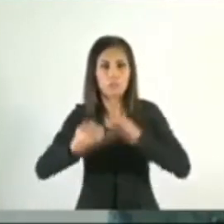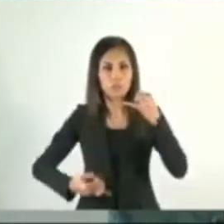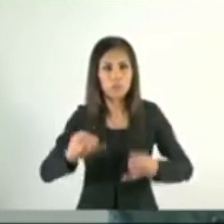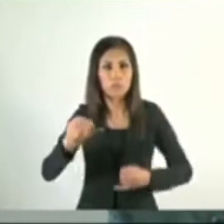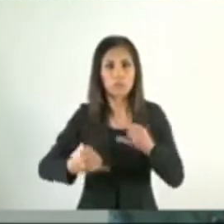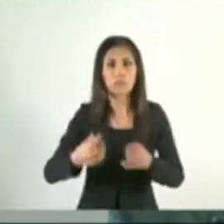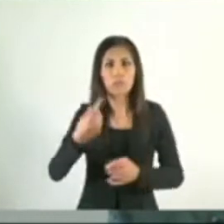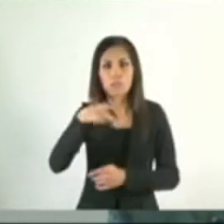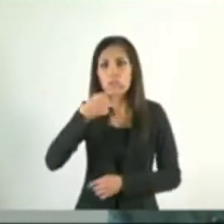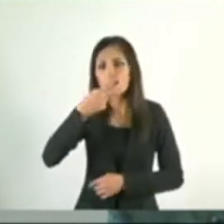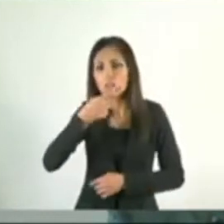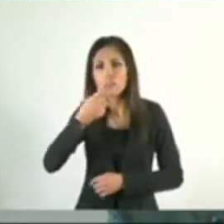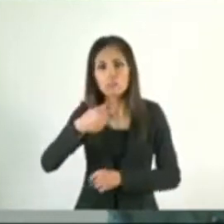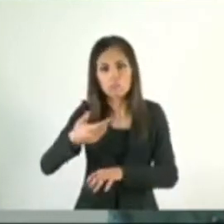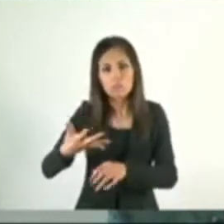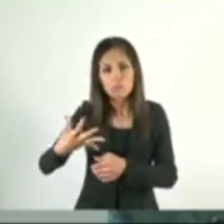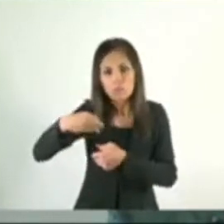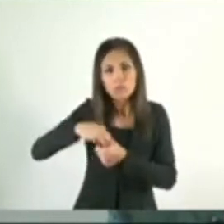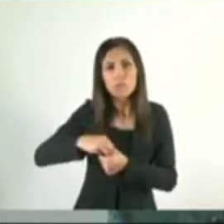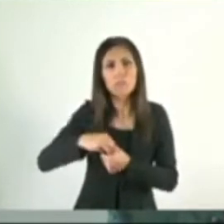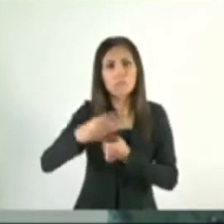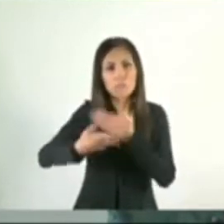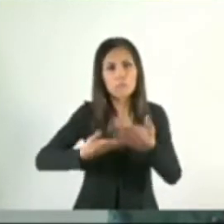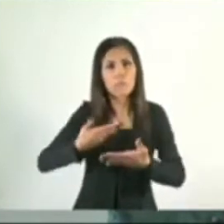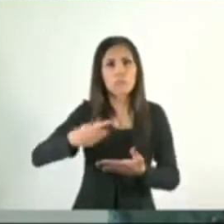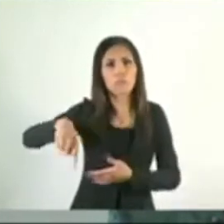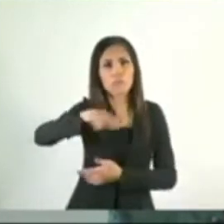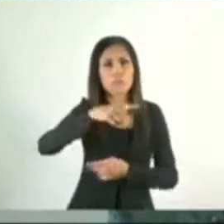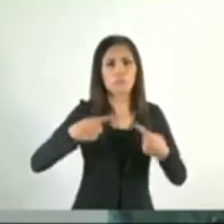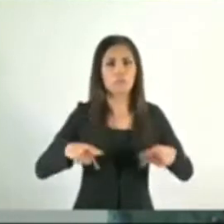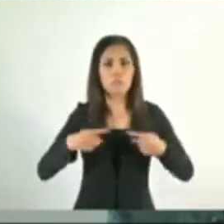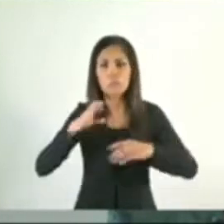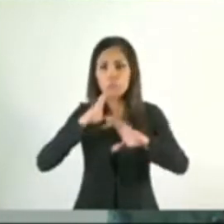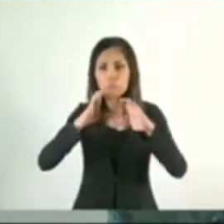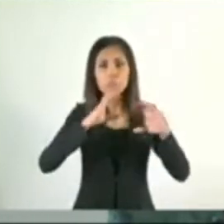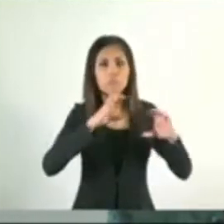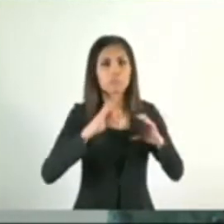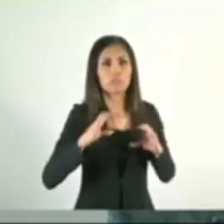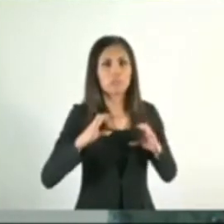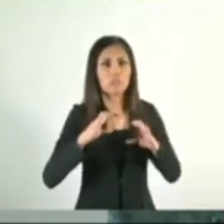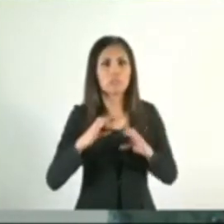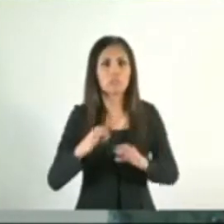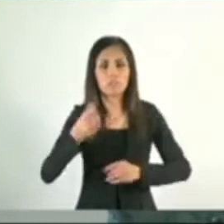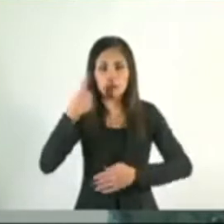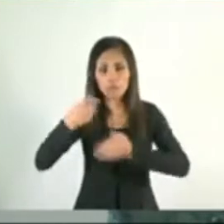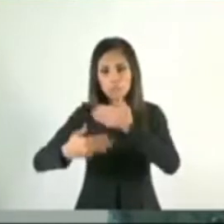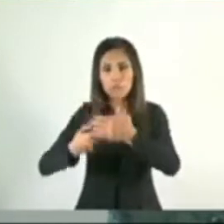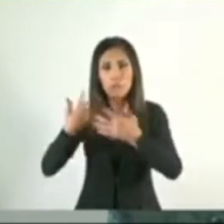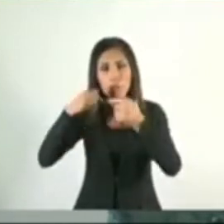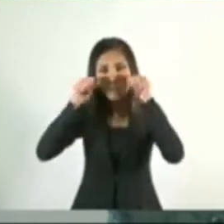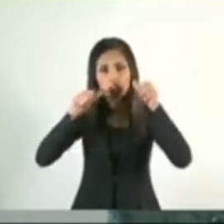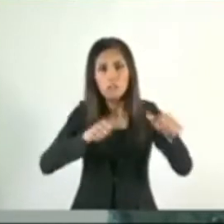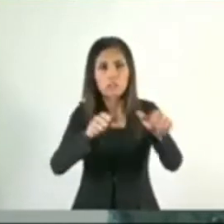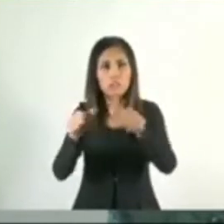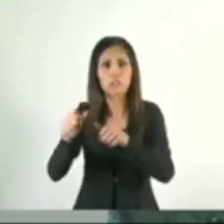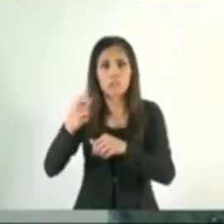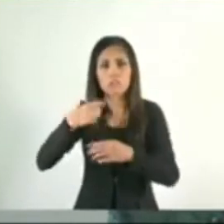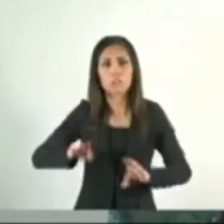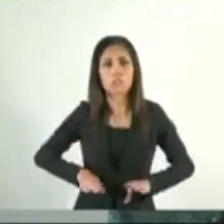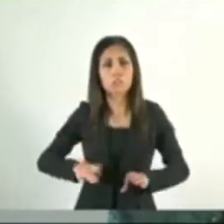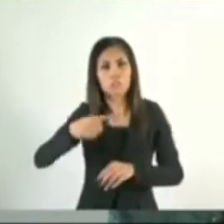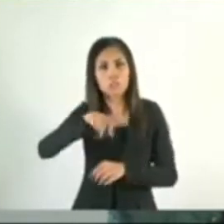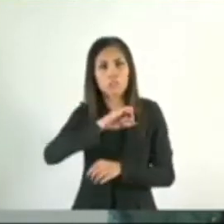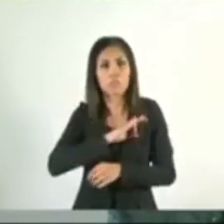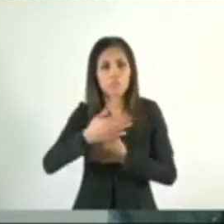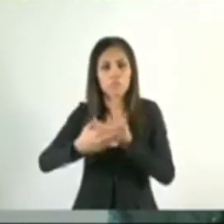manual de lenguaje incluyente para orientar la elaboración de los contenidos de comunicación, procedimiento para la atención de casos de conductas que pudieran